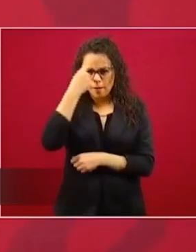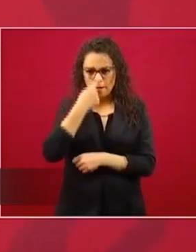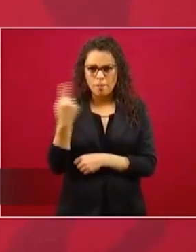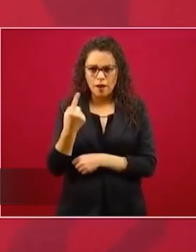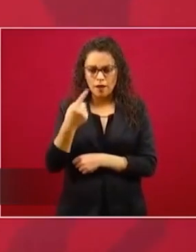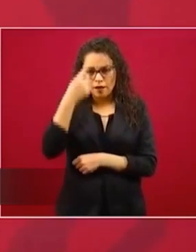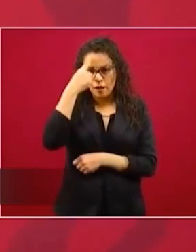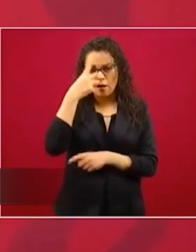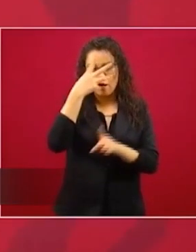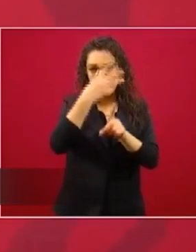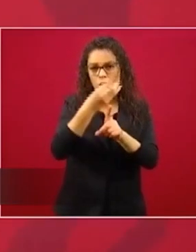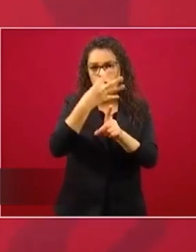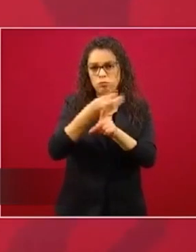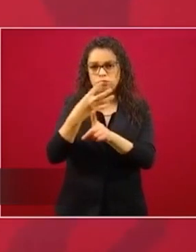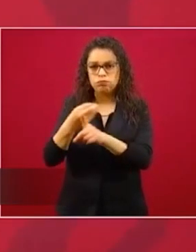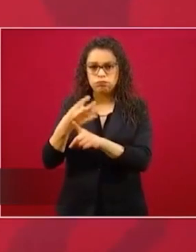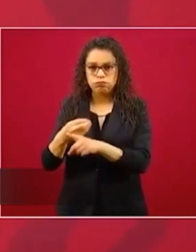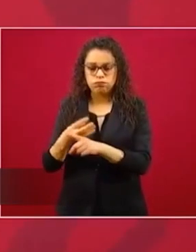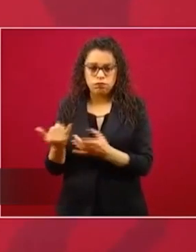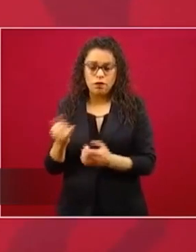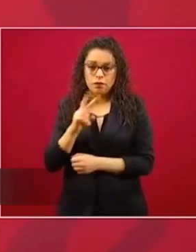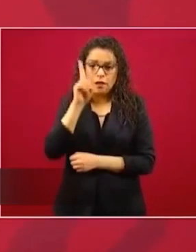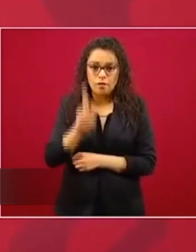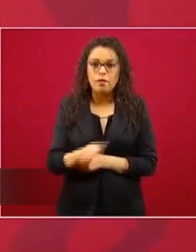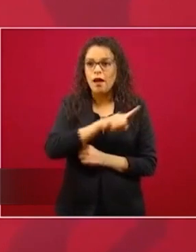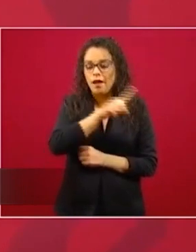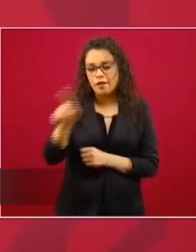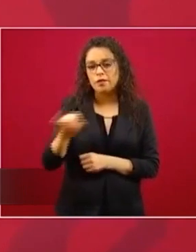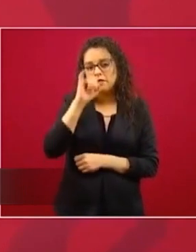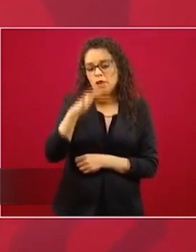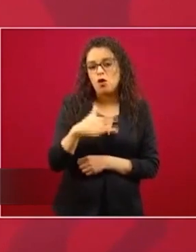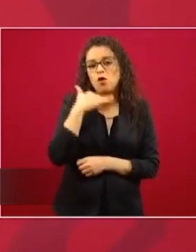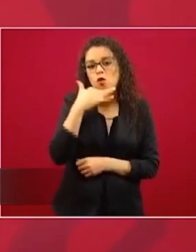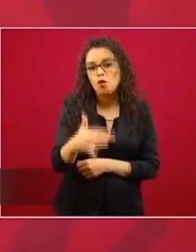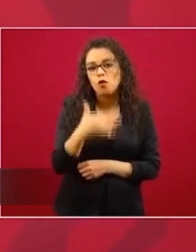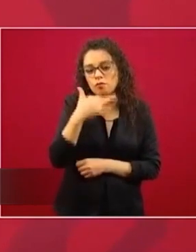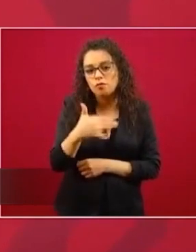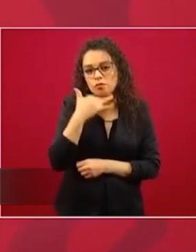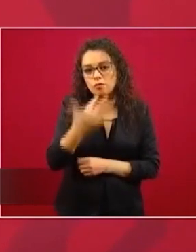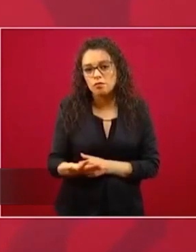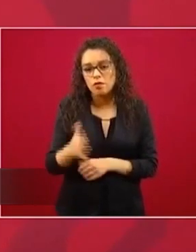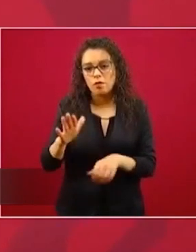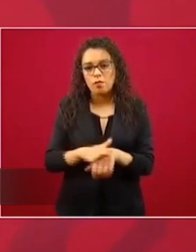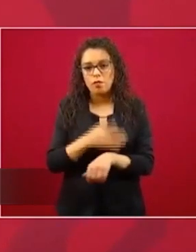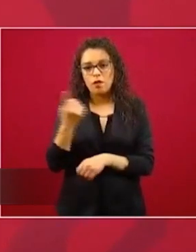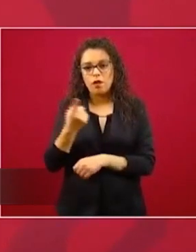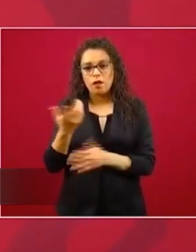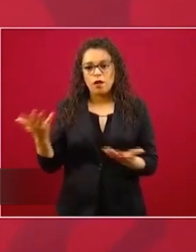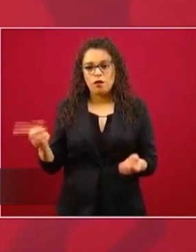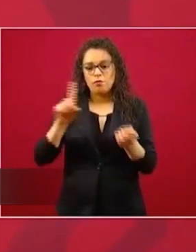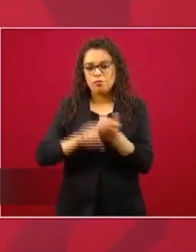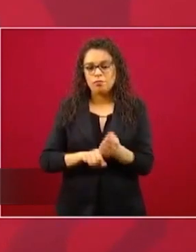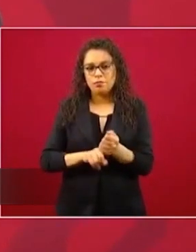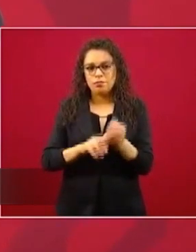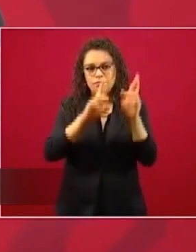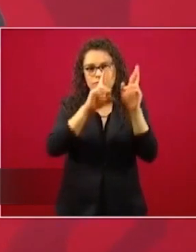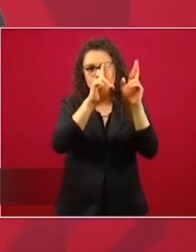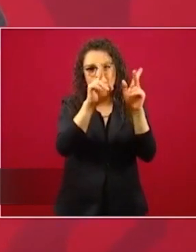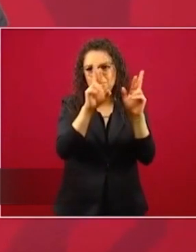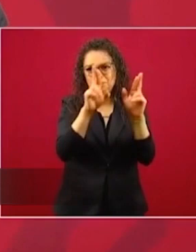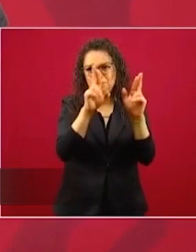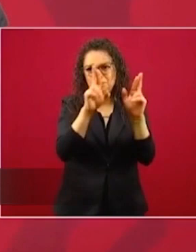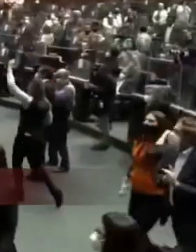En nuestra información, el presidente de México, Andrés Manuel López Obrador, criticó a los diputados de oposición e incluso a algunos de Morena, que se